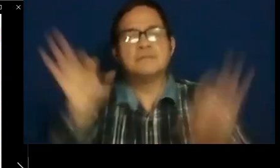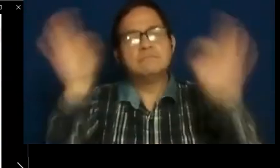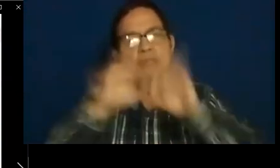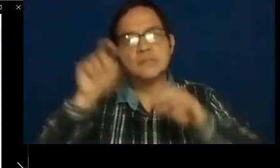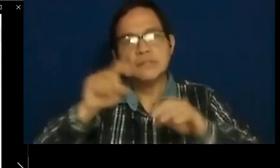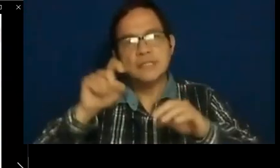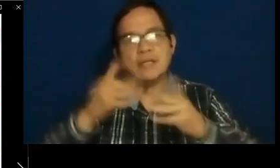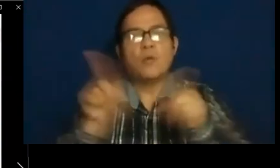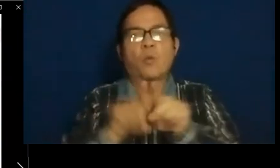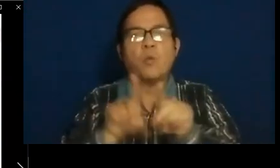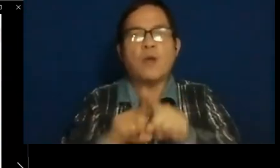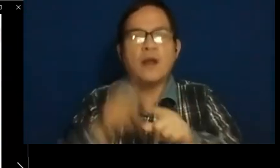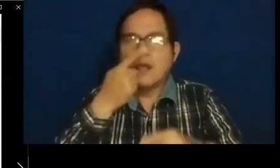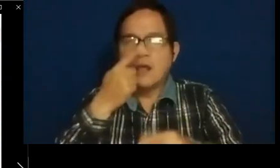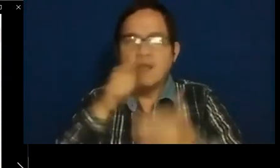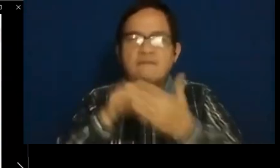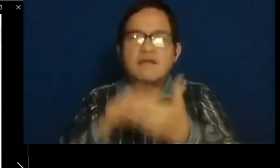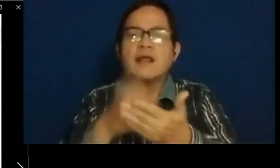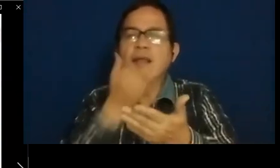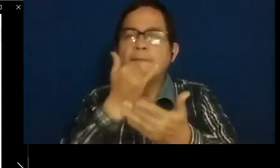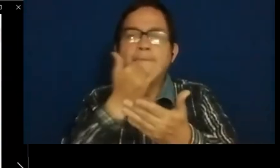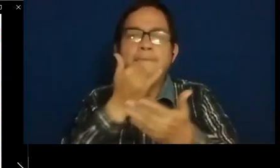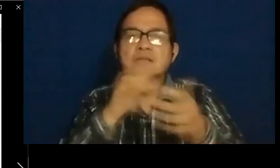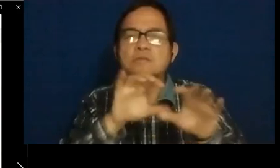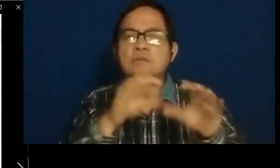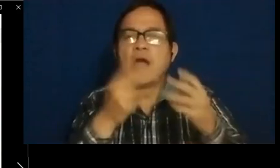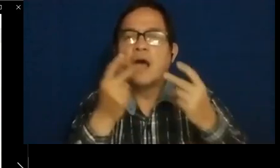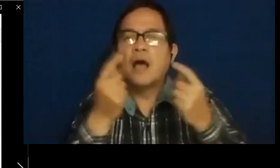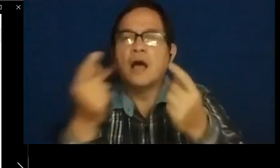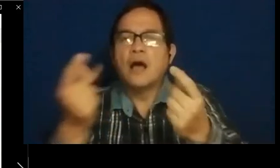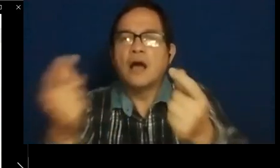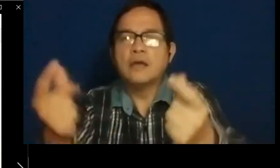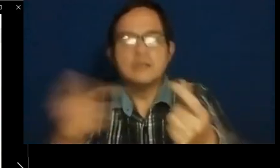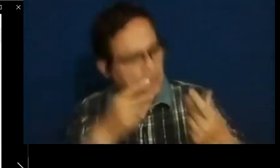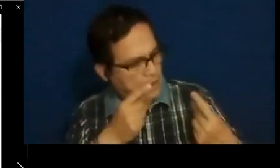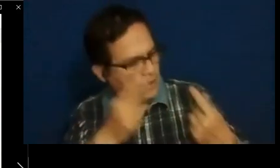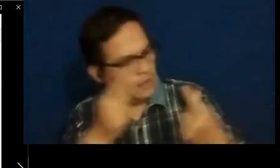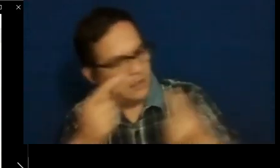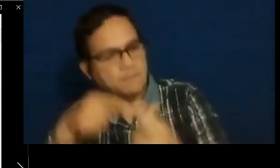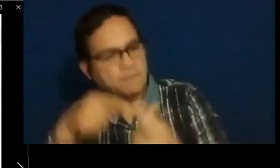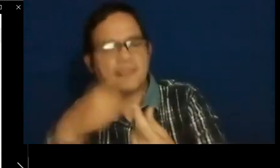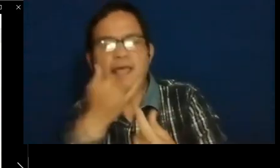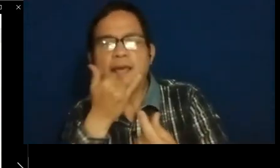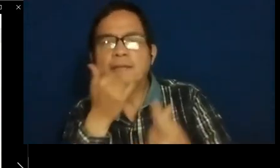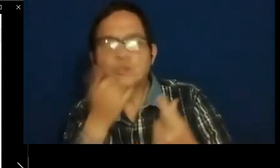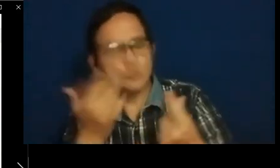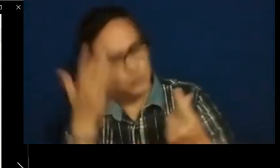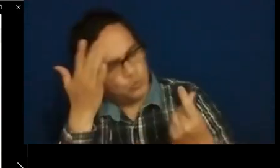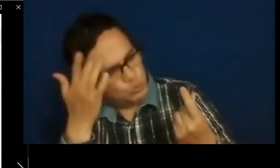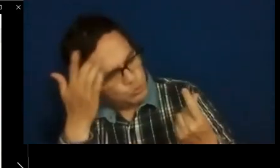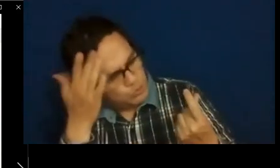este laboratorio es ver el comportamiento de la aceleración, porque claramente te dice aquí que este